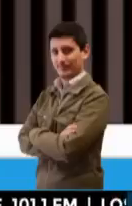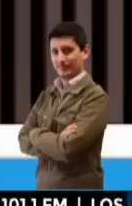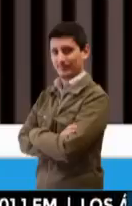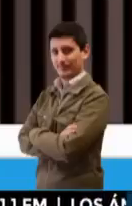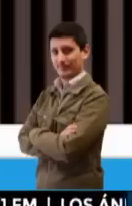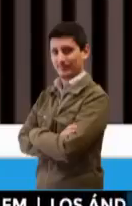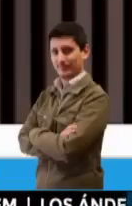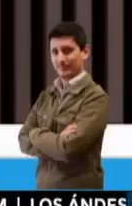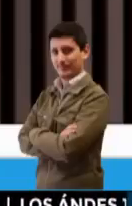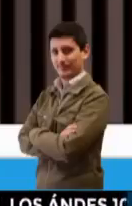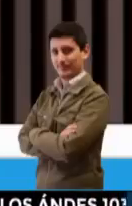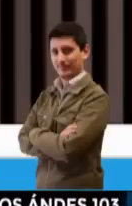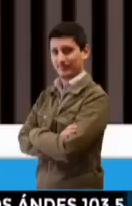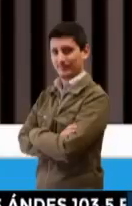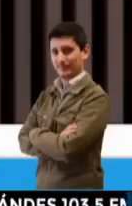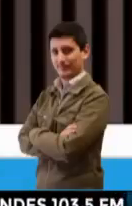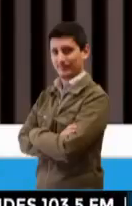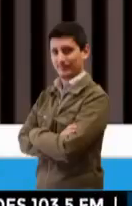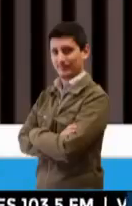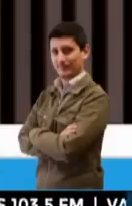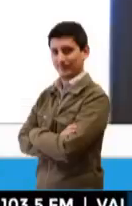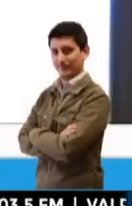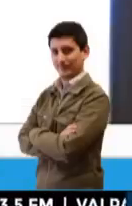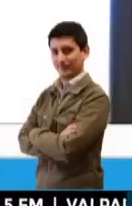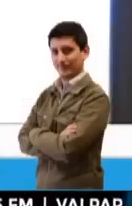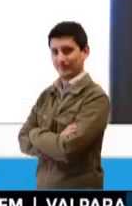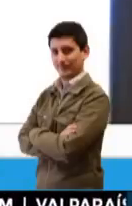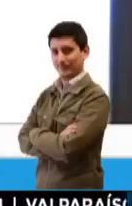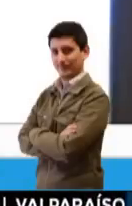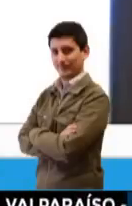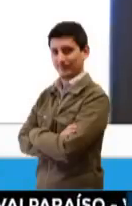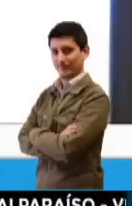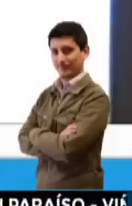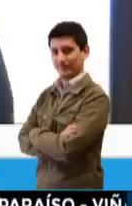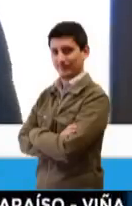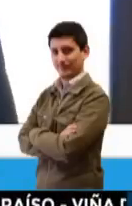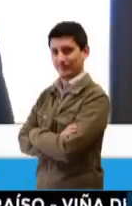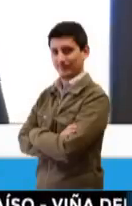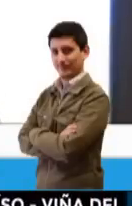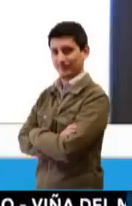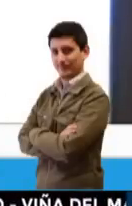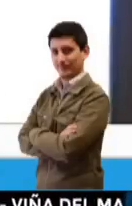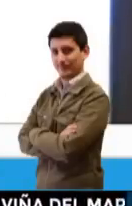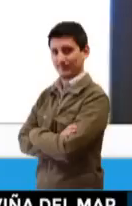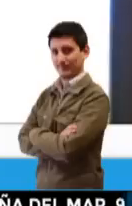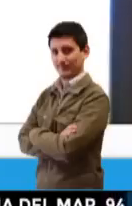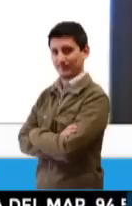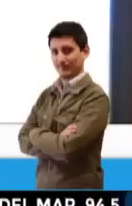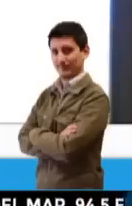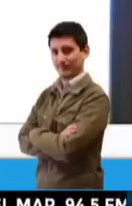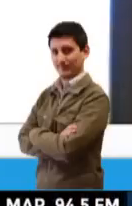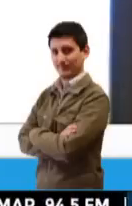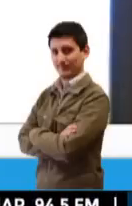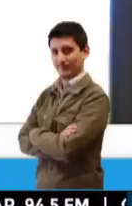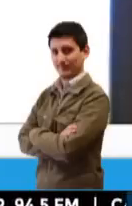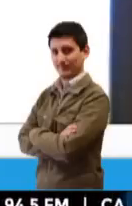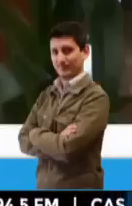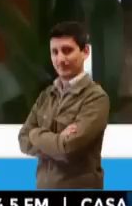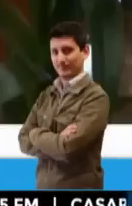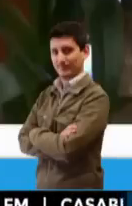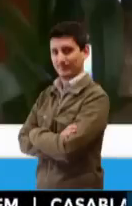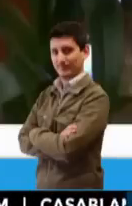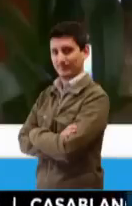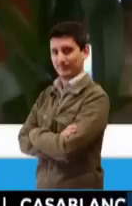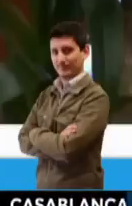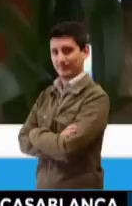fue desagregando exactamente por qué esta versión no encaja, insistiendo en que ella no contaba con antecedentes directos, que, ojo,